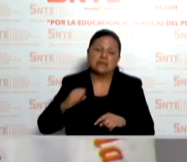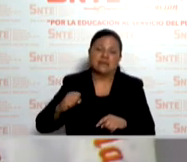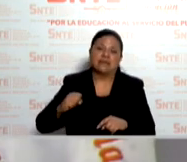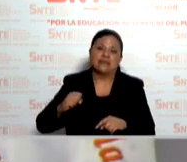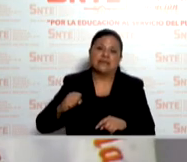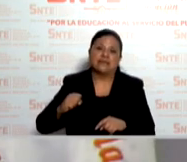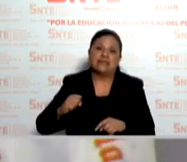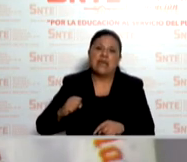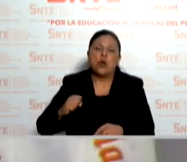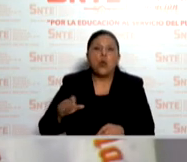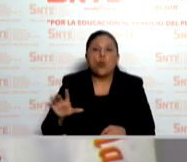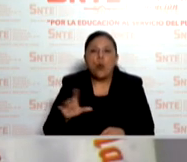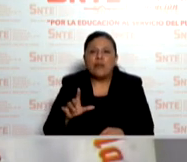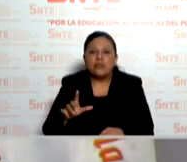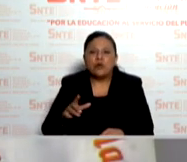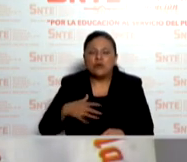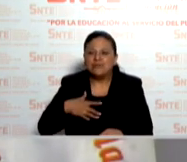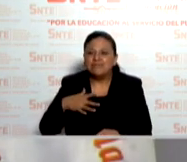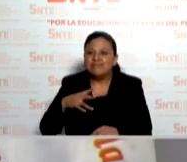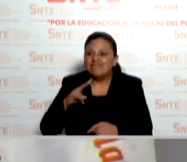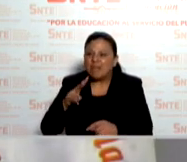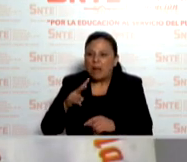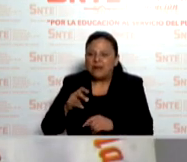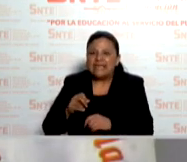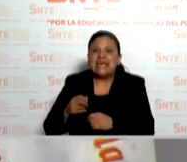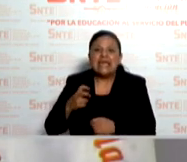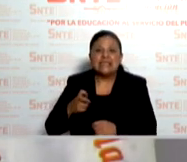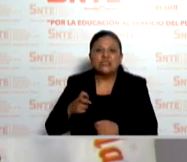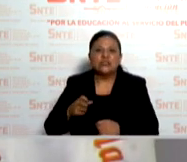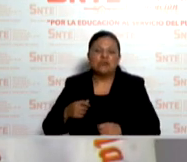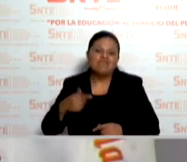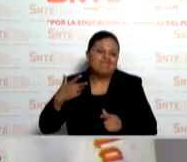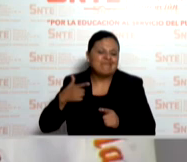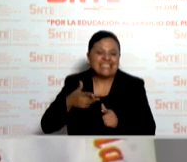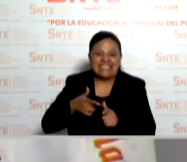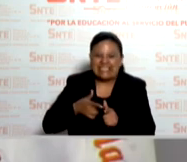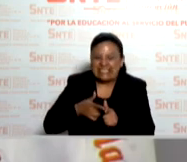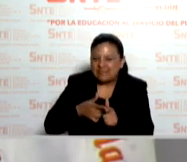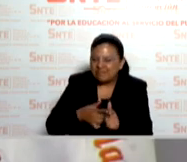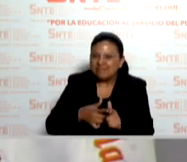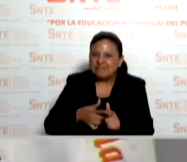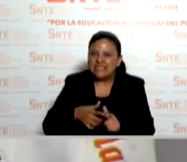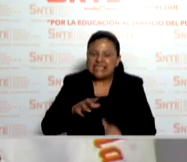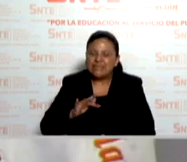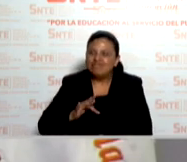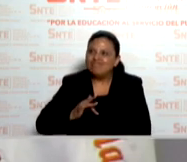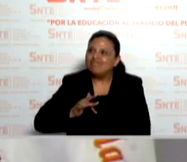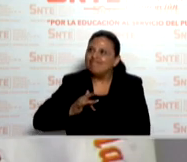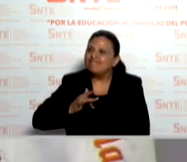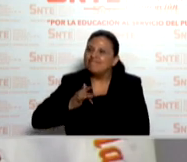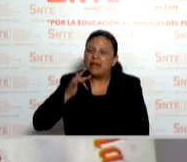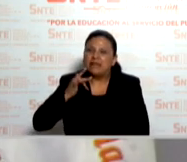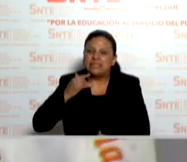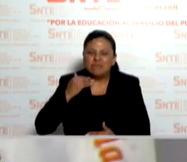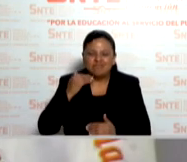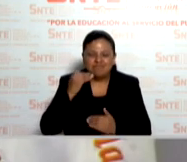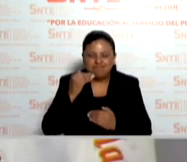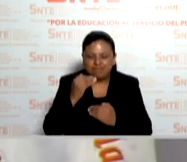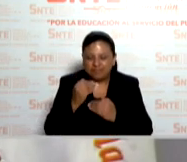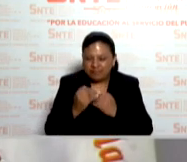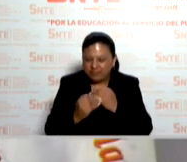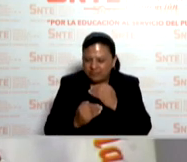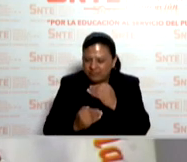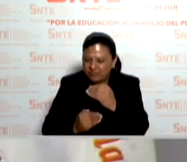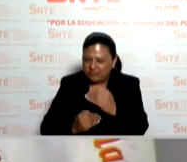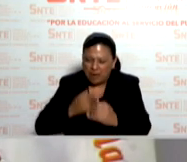vuelven imparables, y créanme, esa sensación es tan placentera que trasciende fronteras,